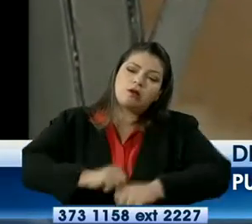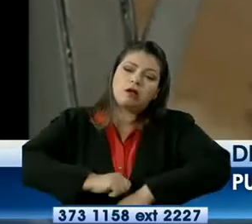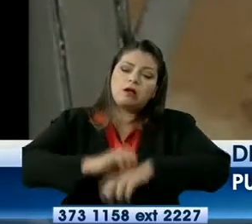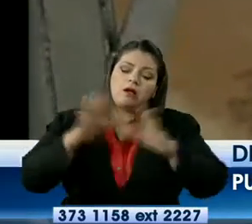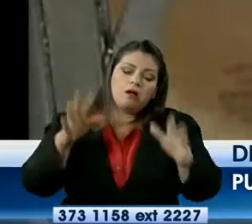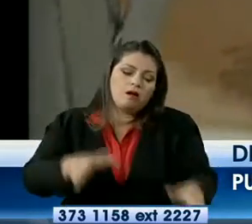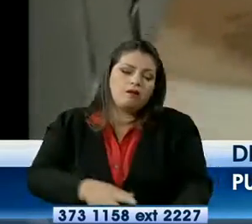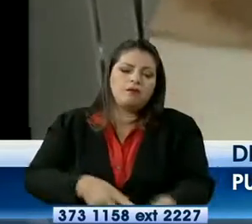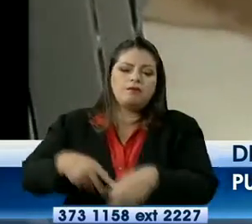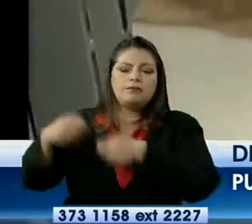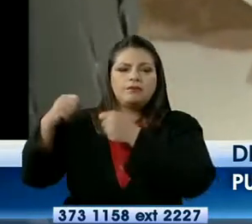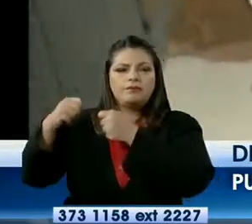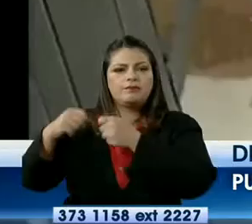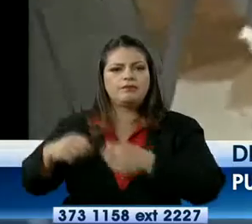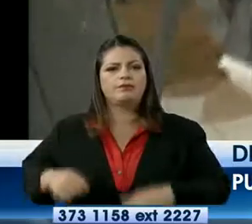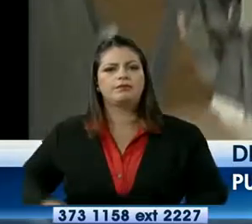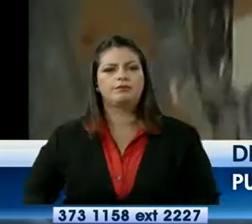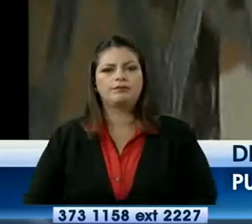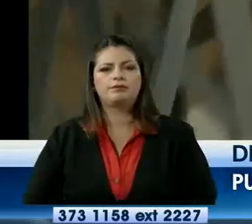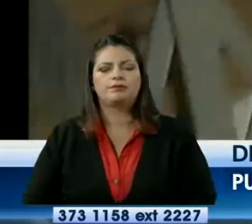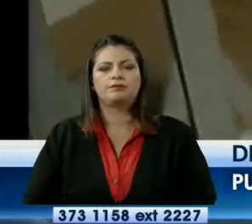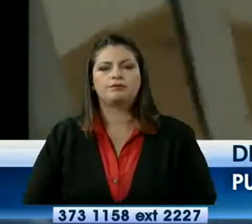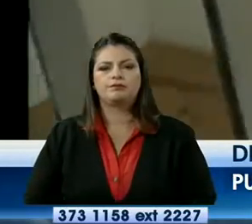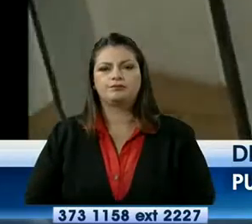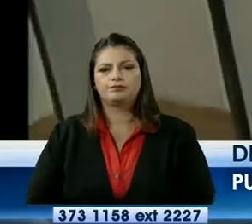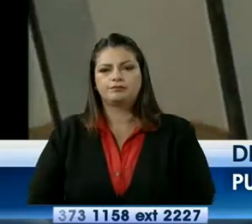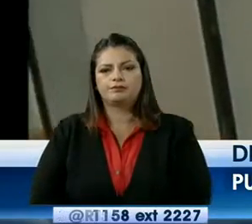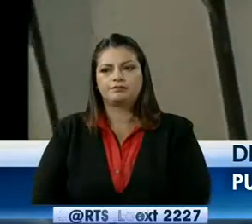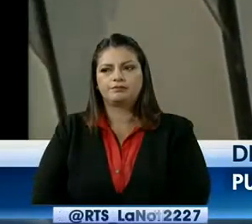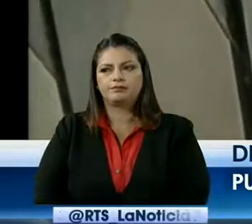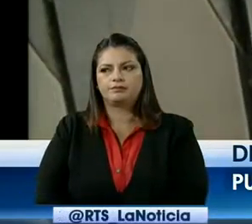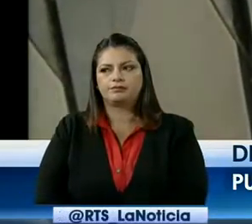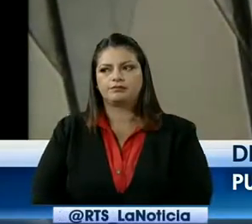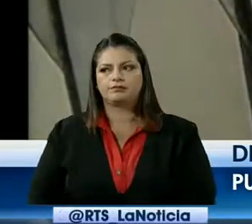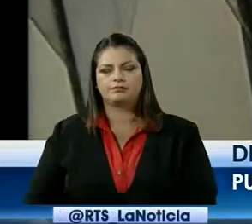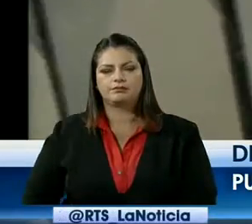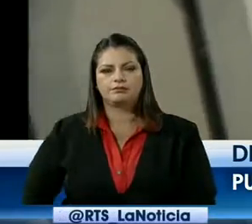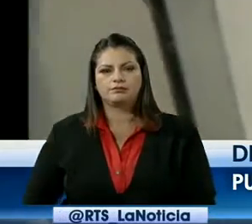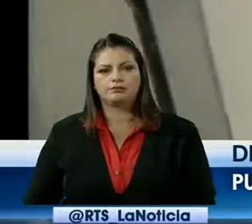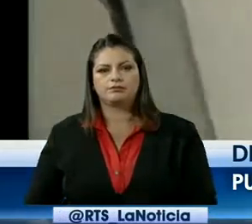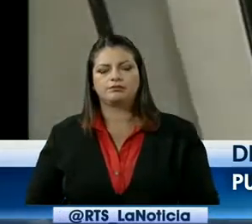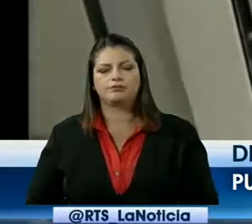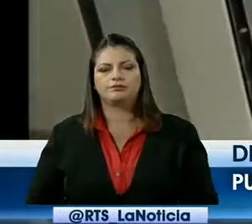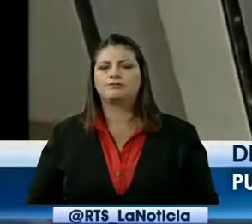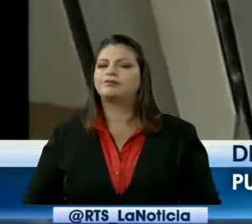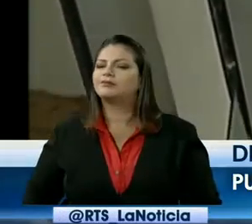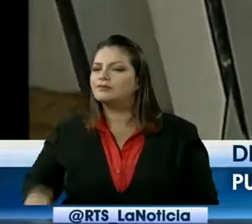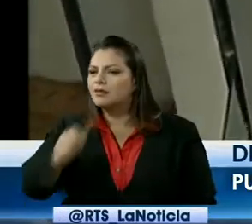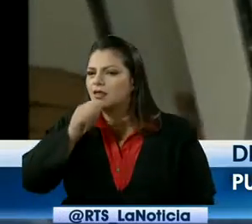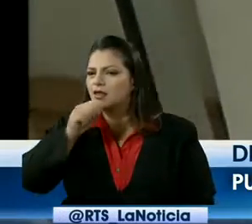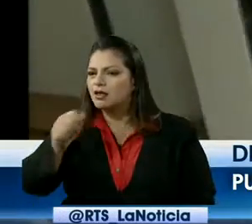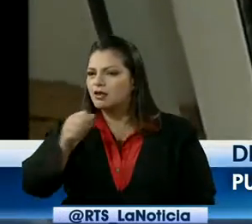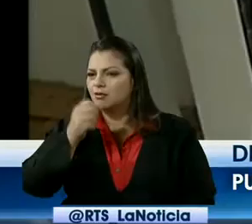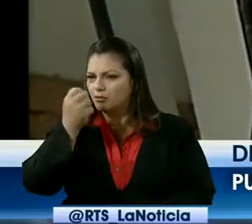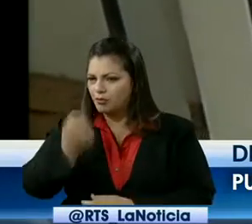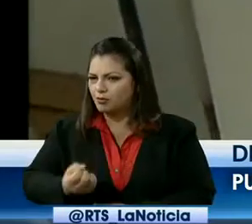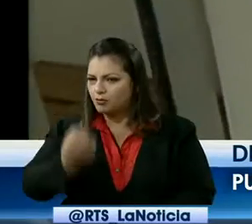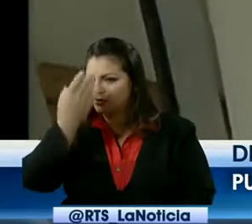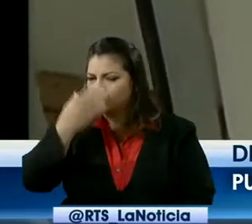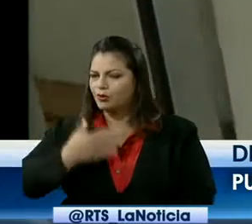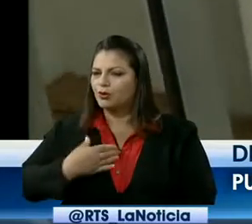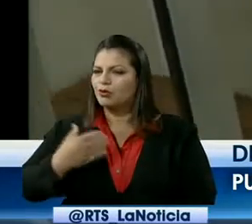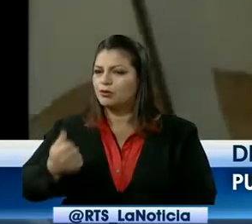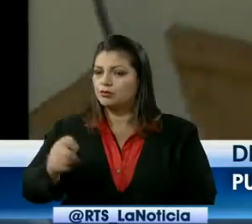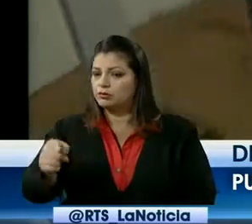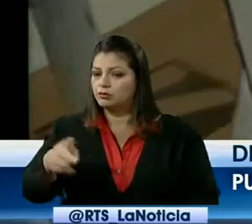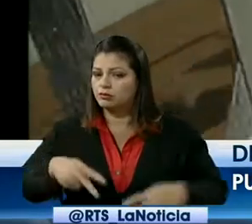baño. Vamos a dialogar en este momento con moradores del sector que transitan por acá. Muy buenos días, ¿cómo les va? Ustedes son moradores del